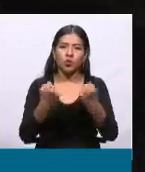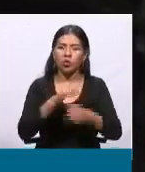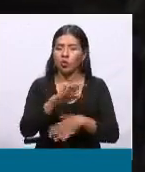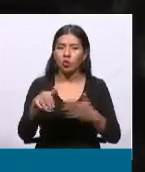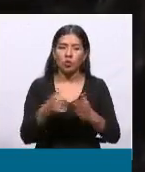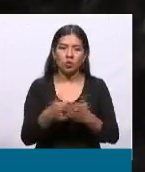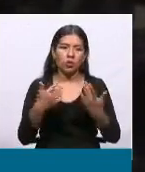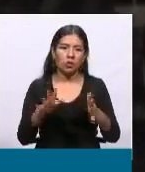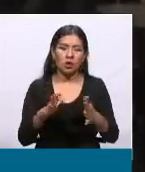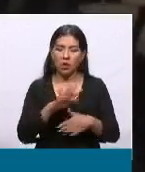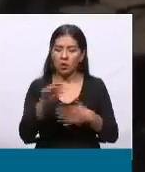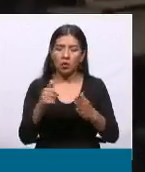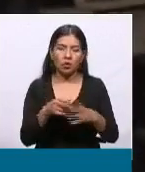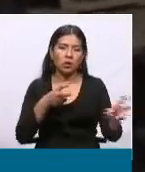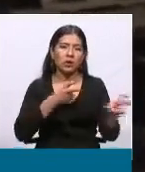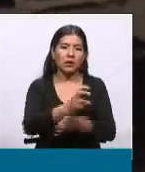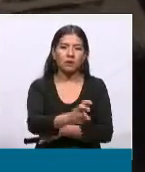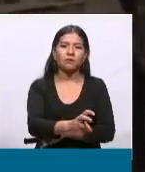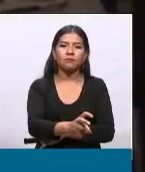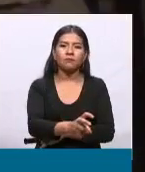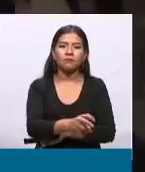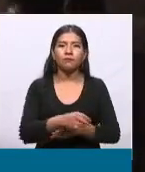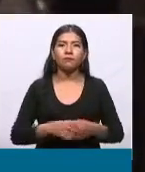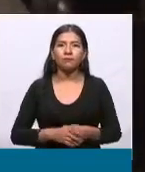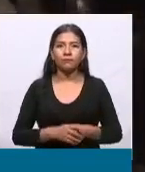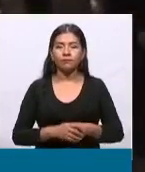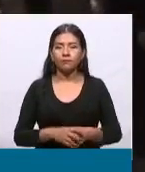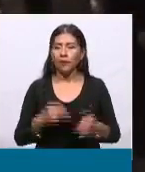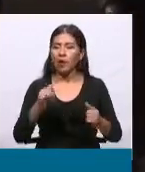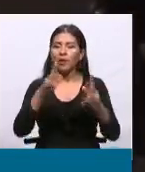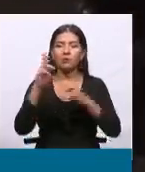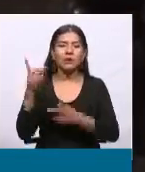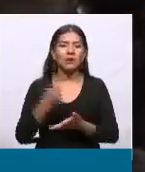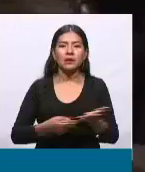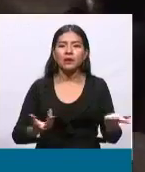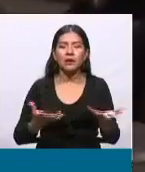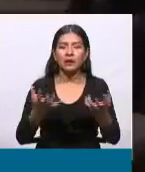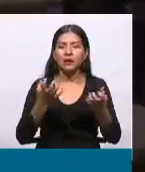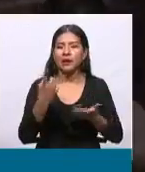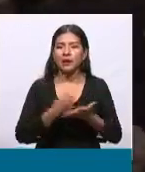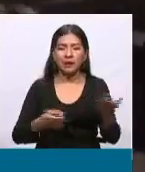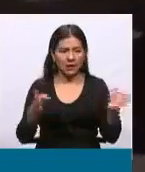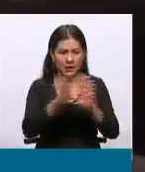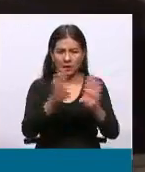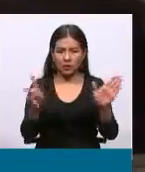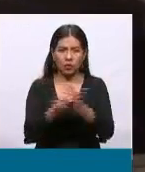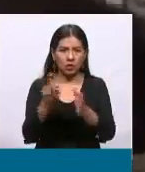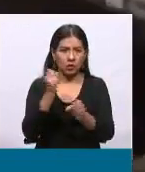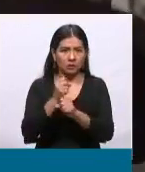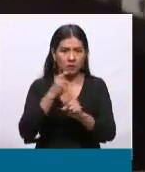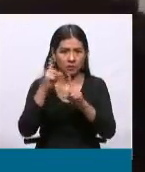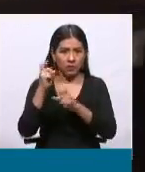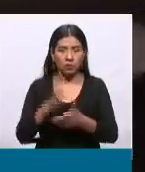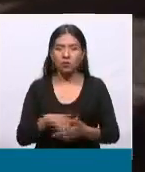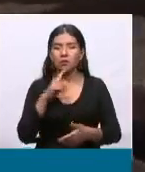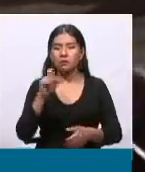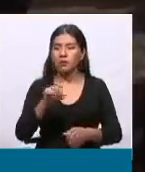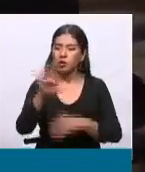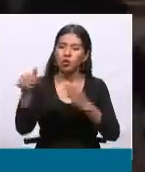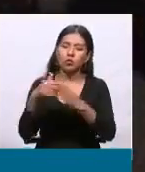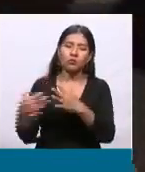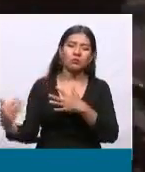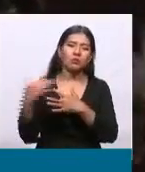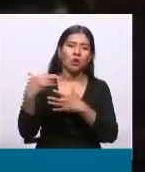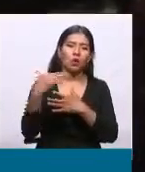todo botado, mi carro, todo levantado, todo. Bueno, ¿ellos qué quieren? ¿Qué están buscando? ¿Están queriendo cesar que no trabajen? Sí, ellos han